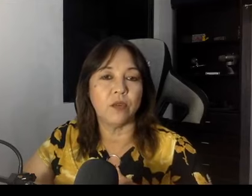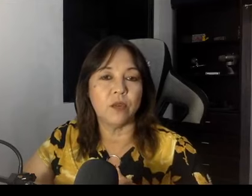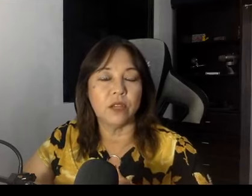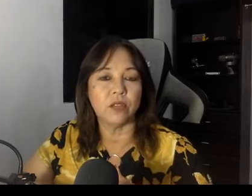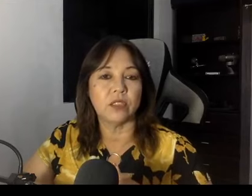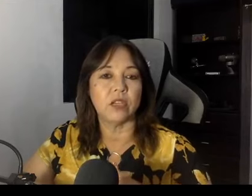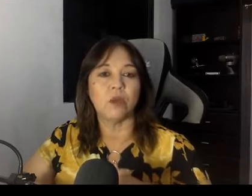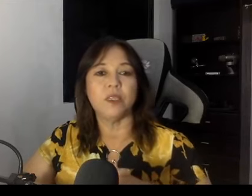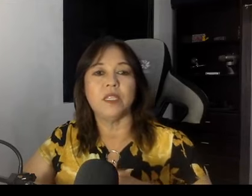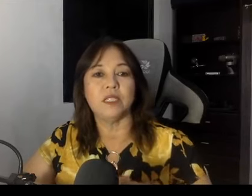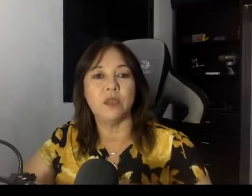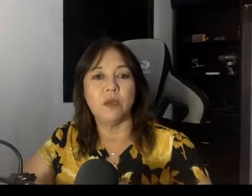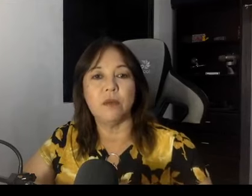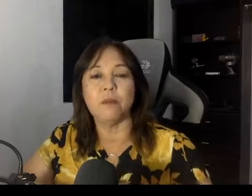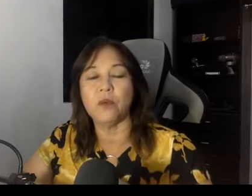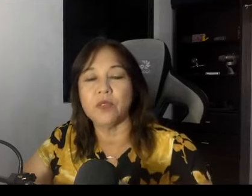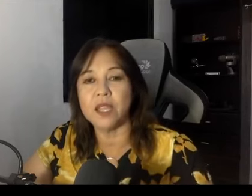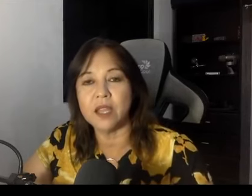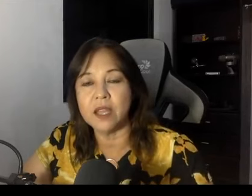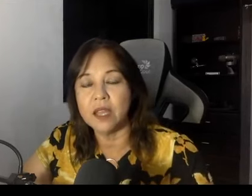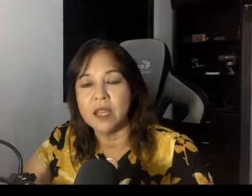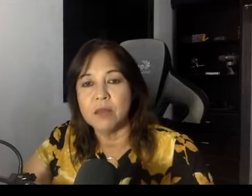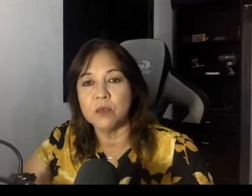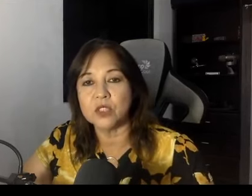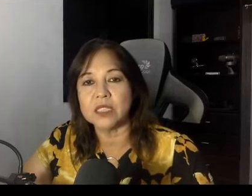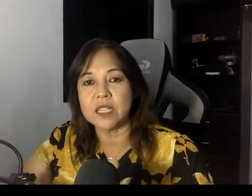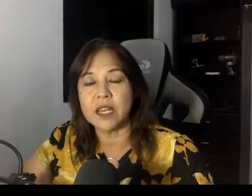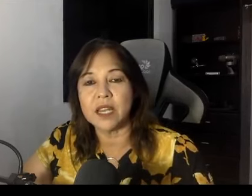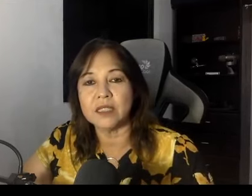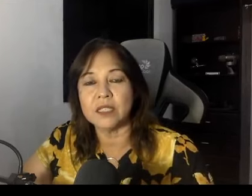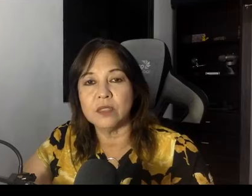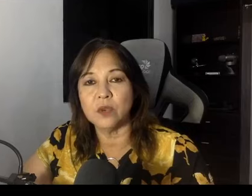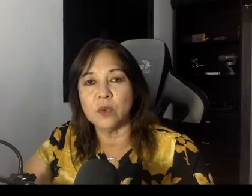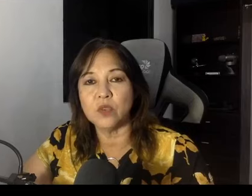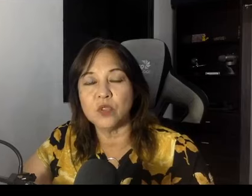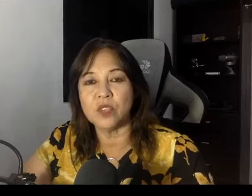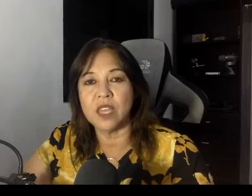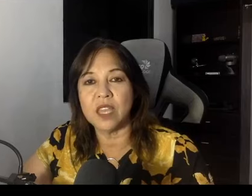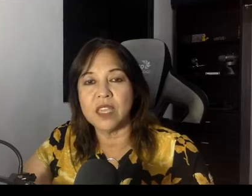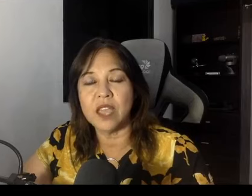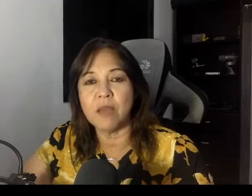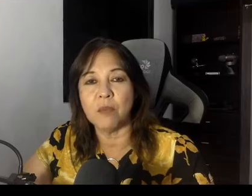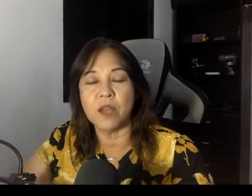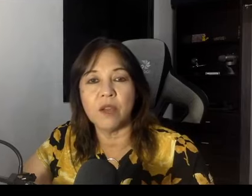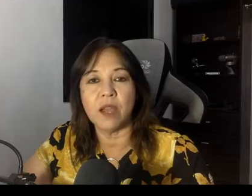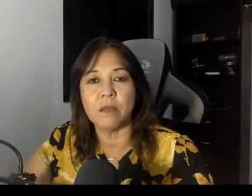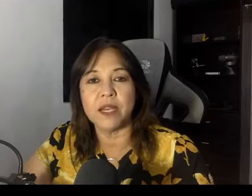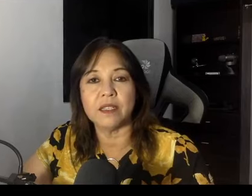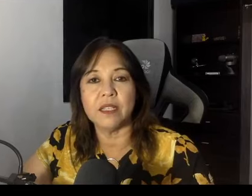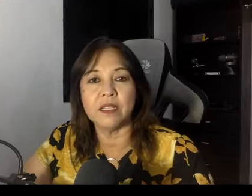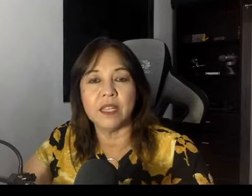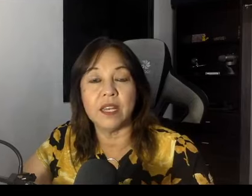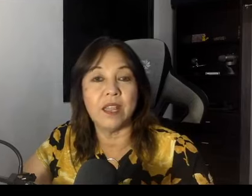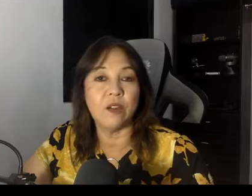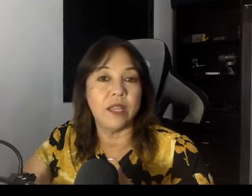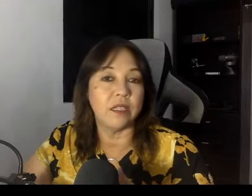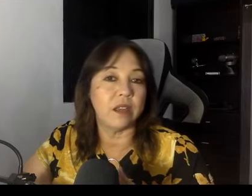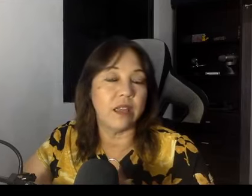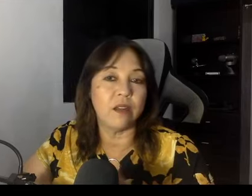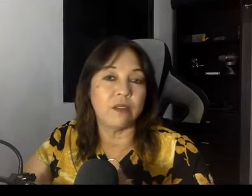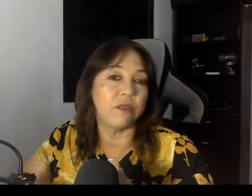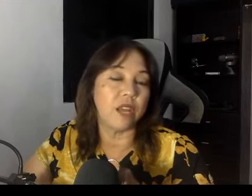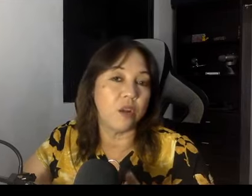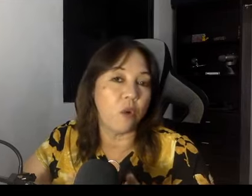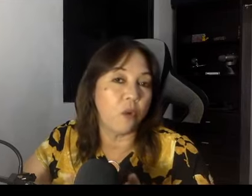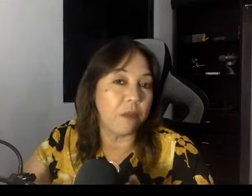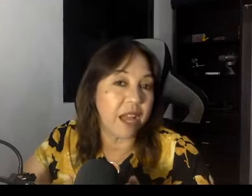la vacuna contra el COVID-19, podríamos estar haciendo uso de ella, bueno, a partir de enero, entre